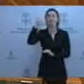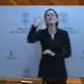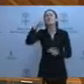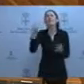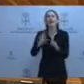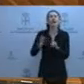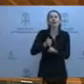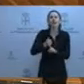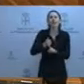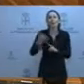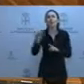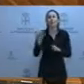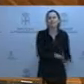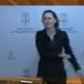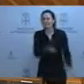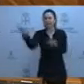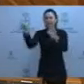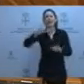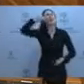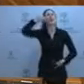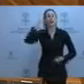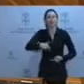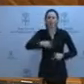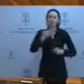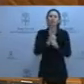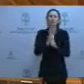conseguido? Obligar a los jóvenes a elegir entre dignidad o trabajo